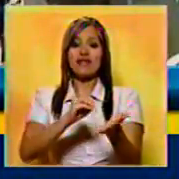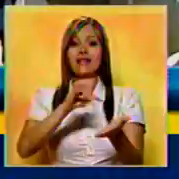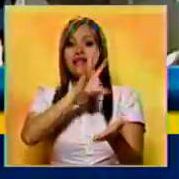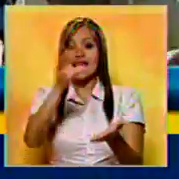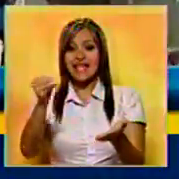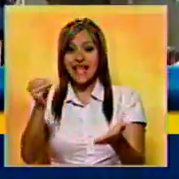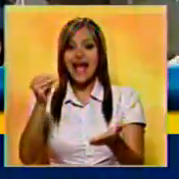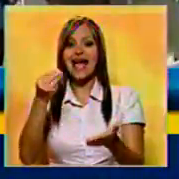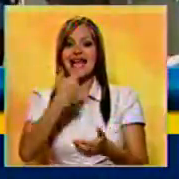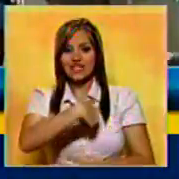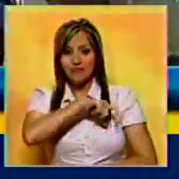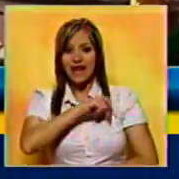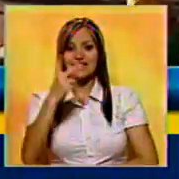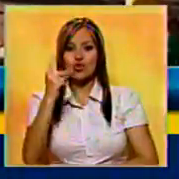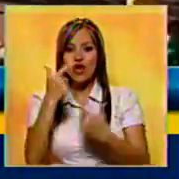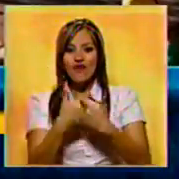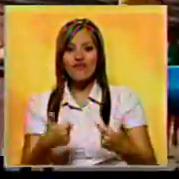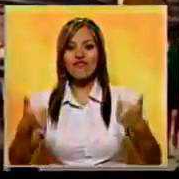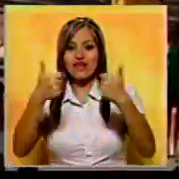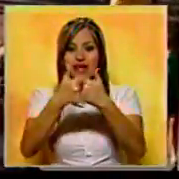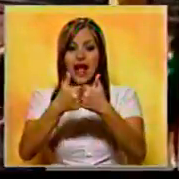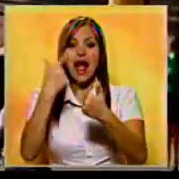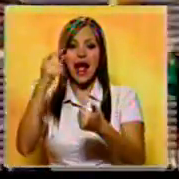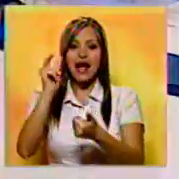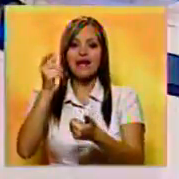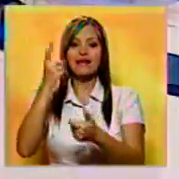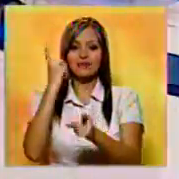España jugaron la segunda final de la Copa confederaciones